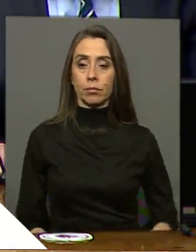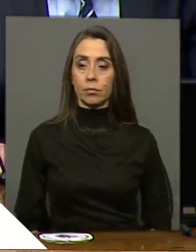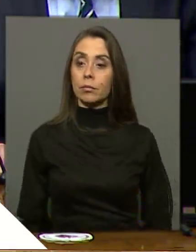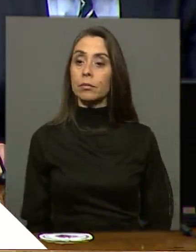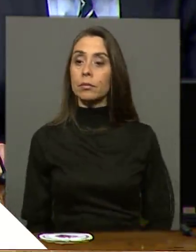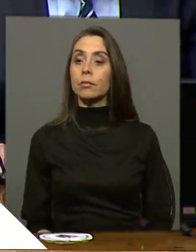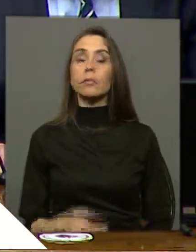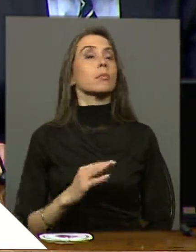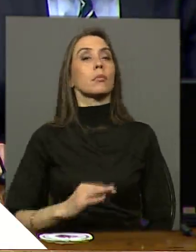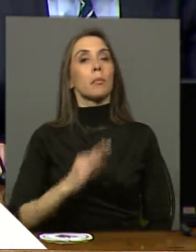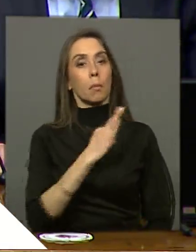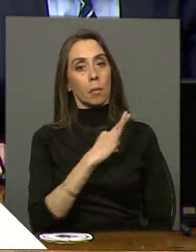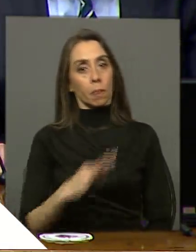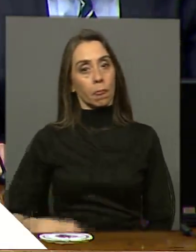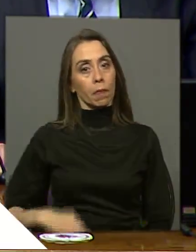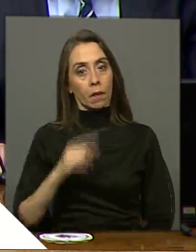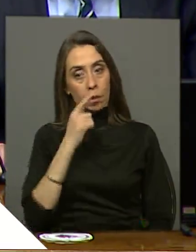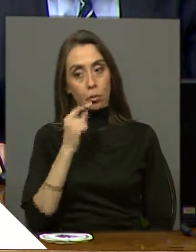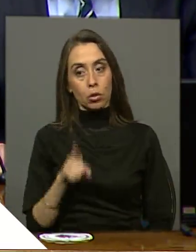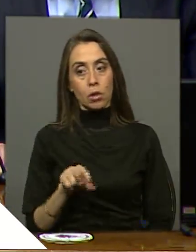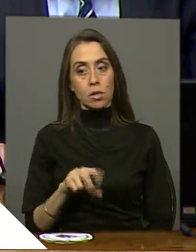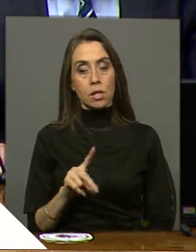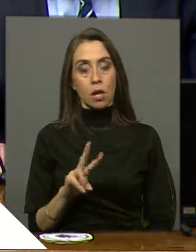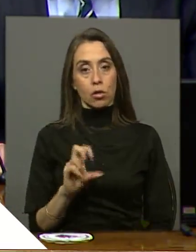Diputado, señor Sandoval, le ofrezco la palabra.